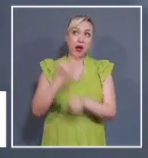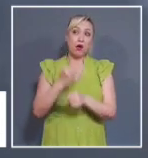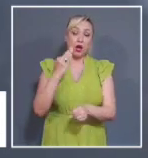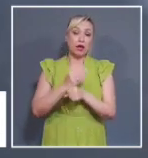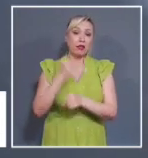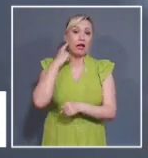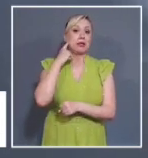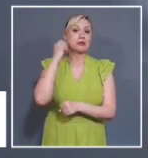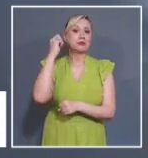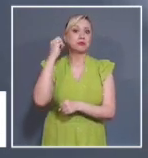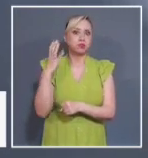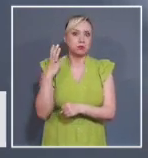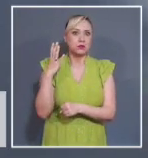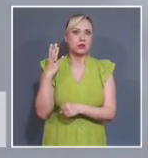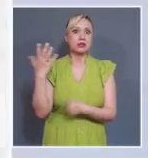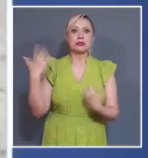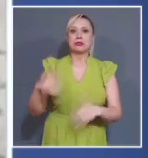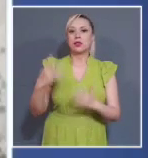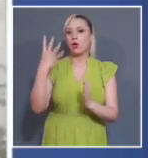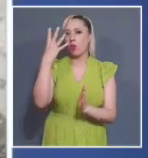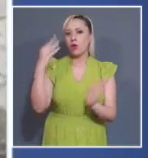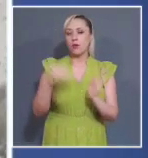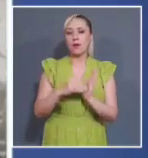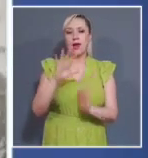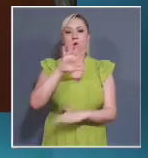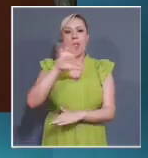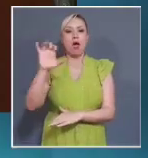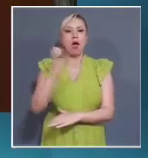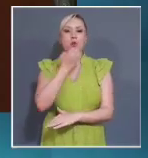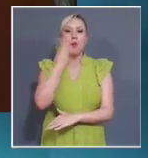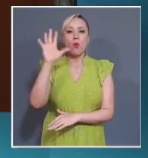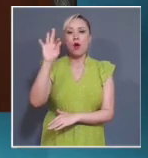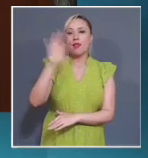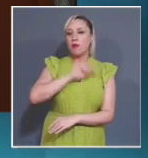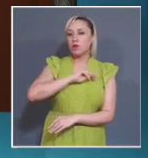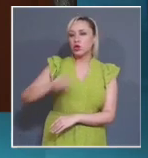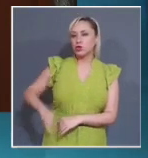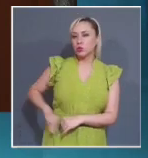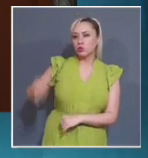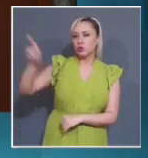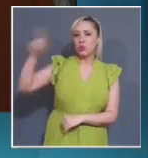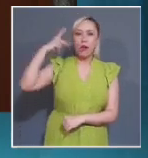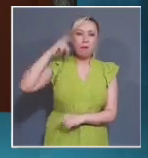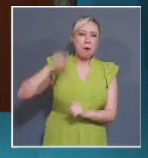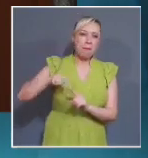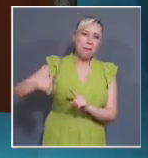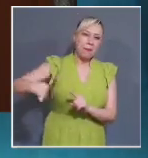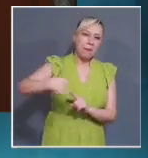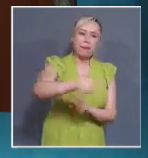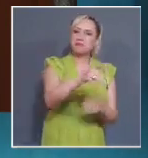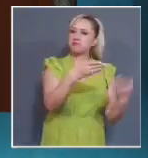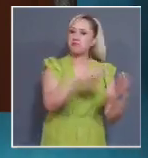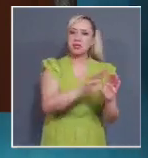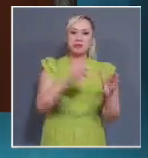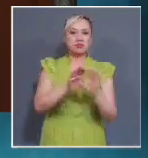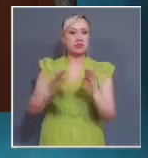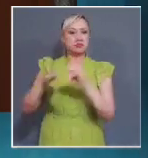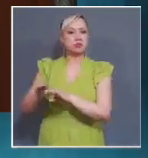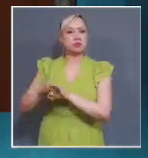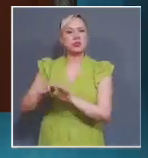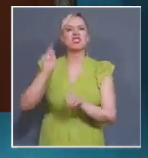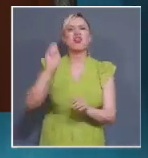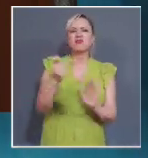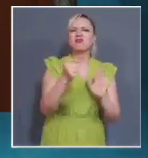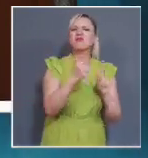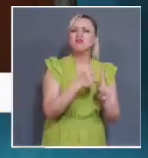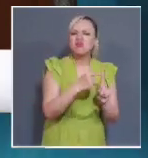en 4.500 escuelas de 40 municipios en Puebla. Indicó que los parámetros para la fase 3 son actividad